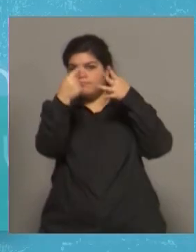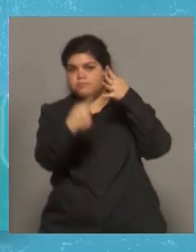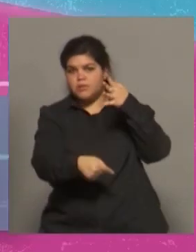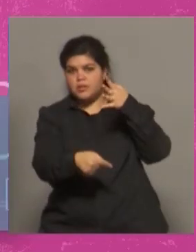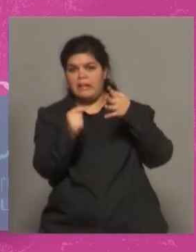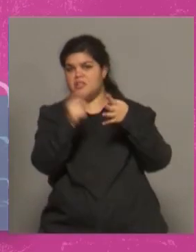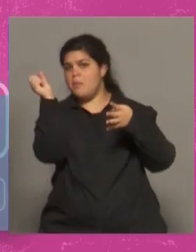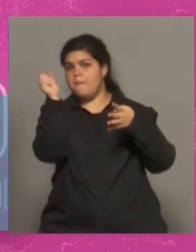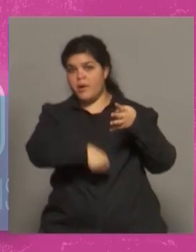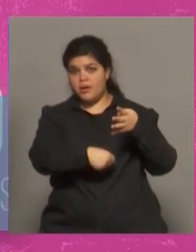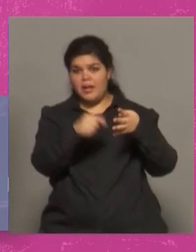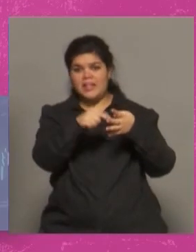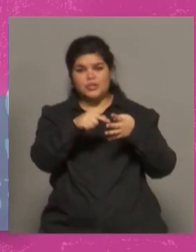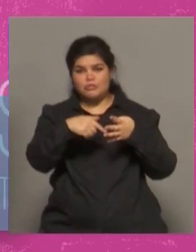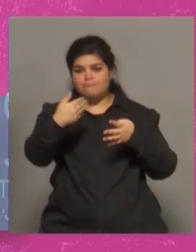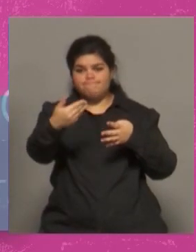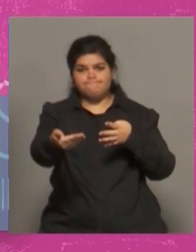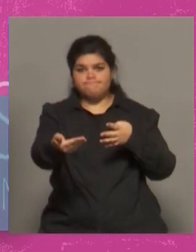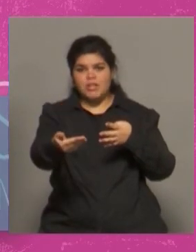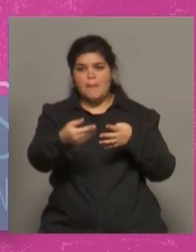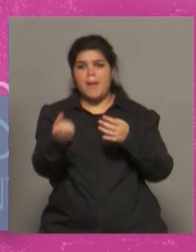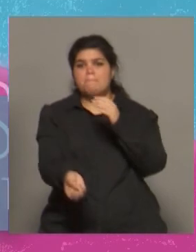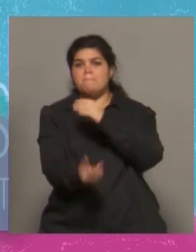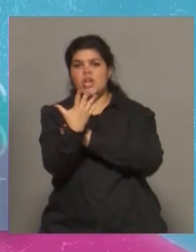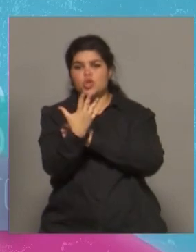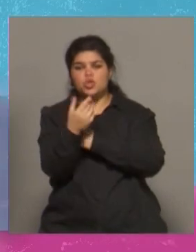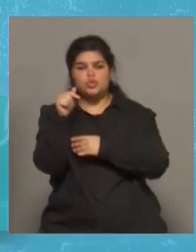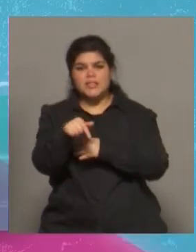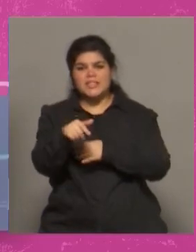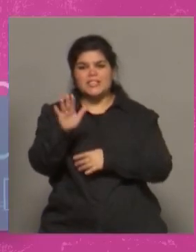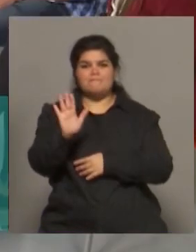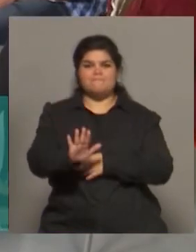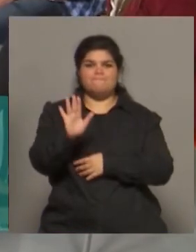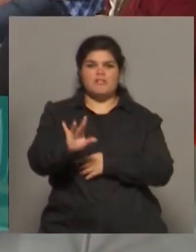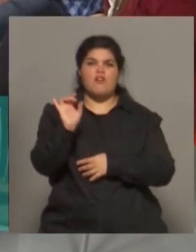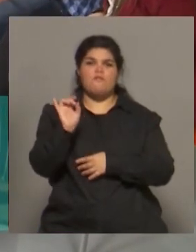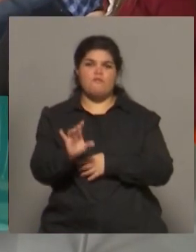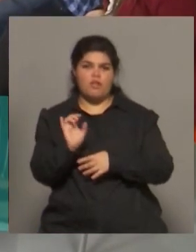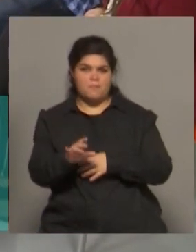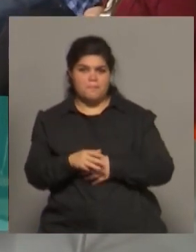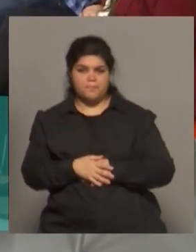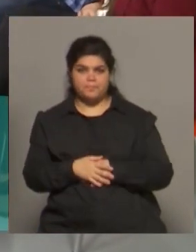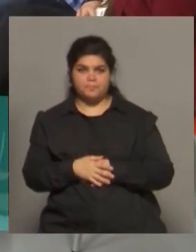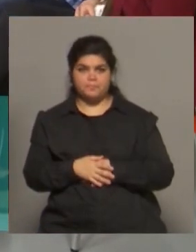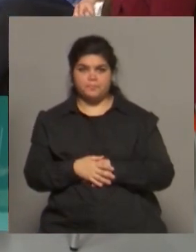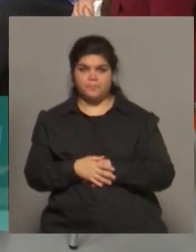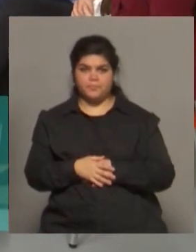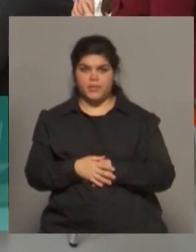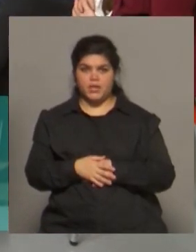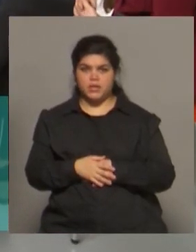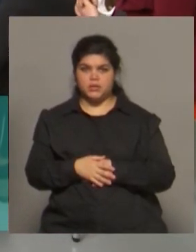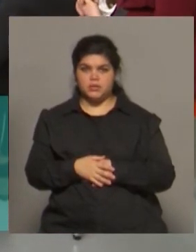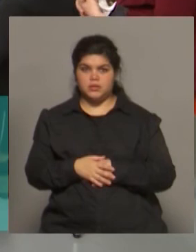importantes, la importancia que tiene el Mercosur va a estar un poco supeditada a eso. Bien. Sí,